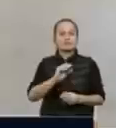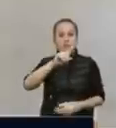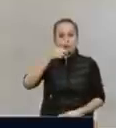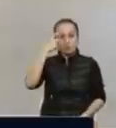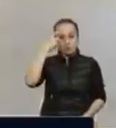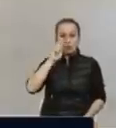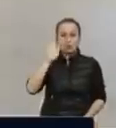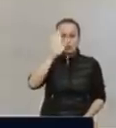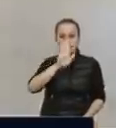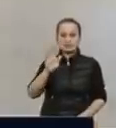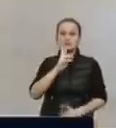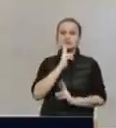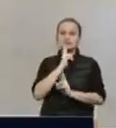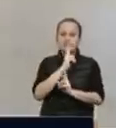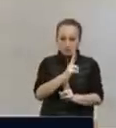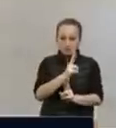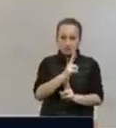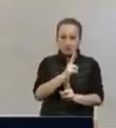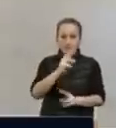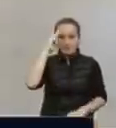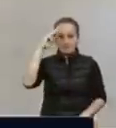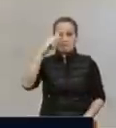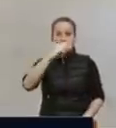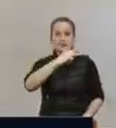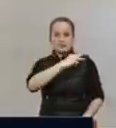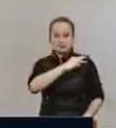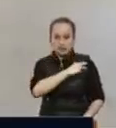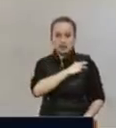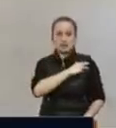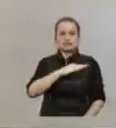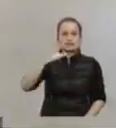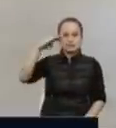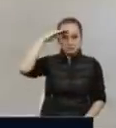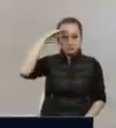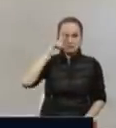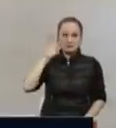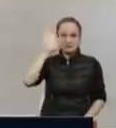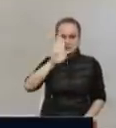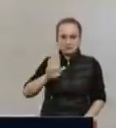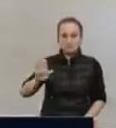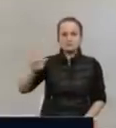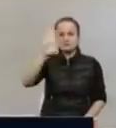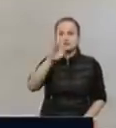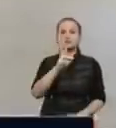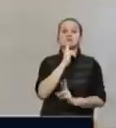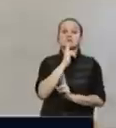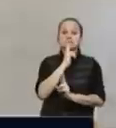gobierno, con las fuerzas militares, con la Policía Nacional, es: